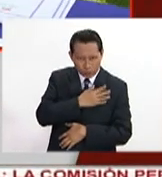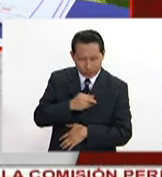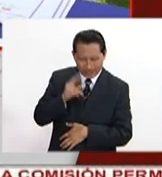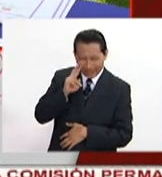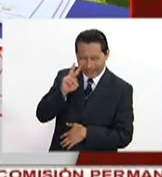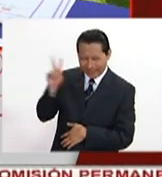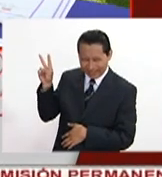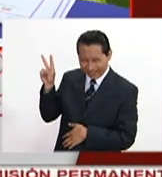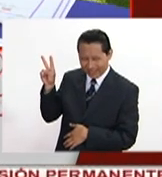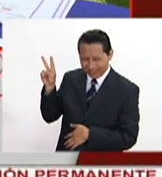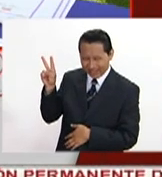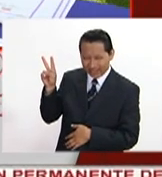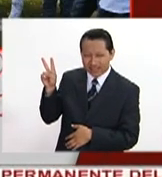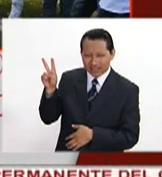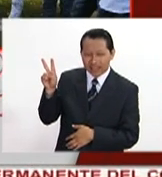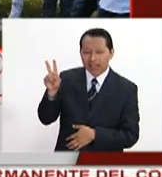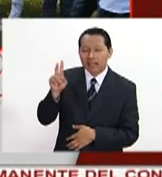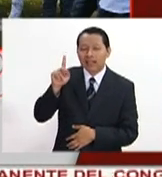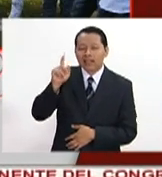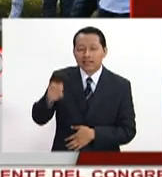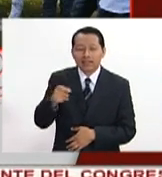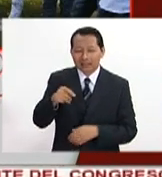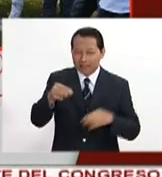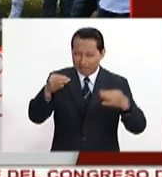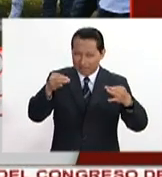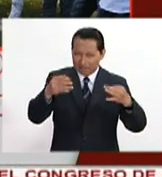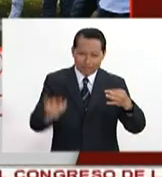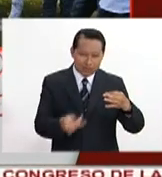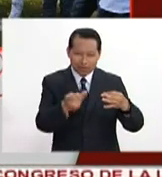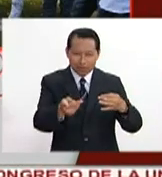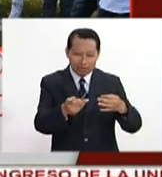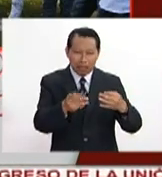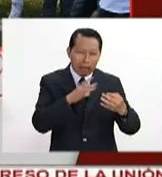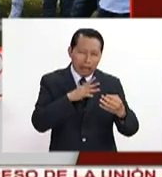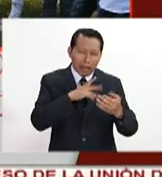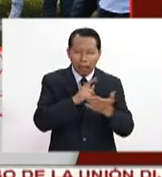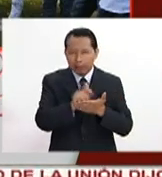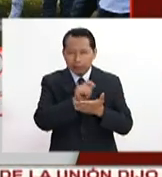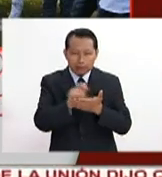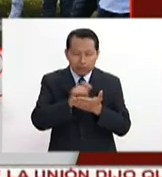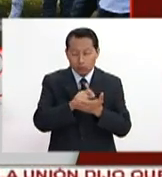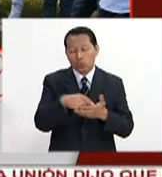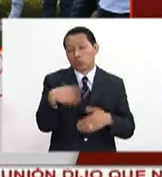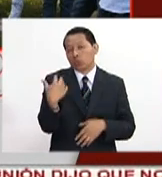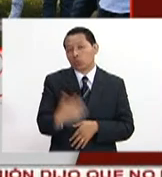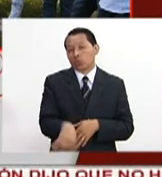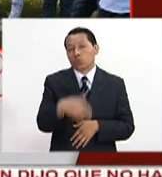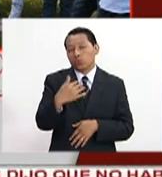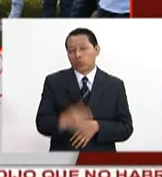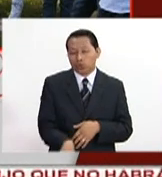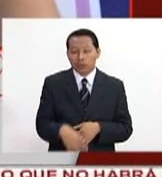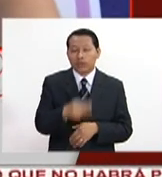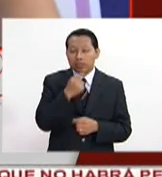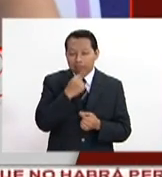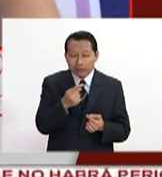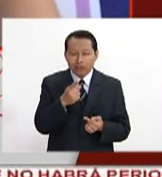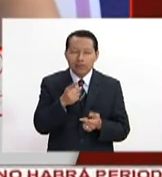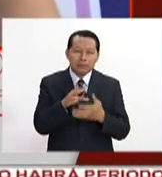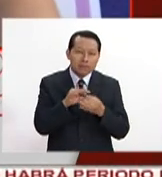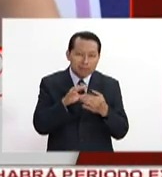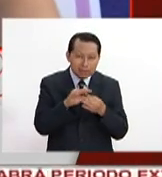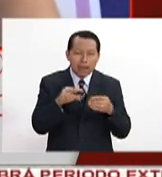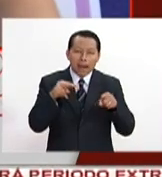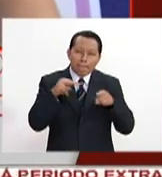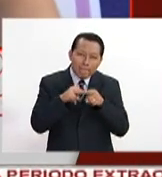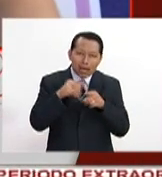imágenes, entonces les preguntamos con la misma boleta, los resultados son sorprendentes. Muchos de los niños obviamente hablaron de parques y jardines, otros